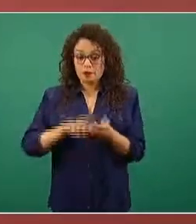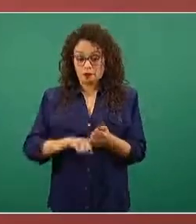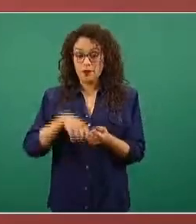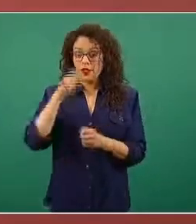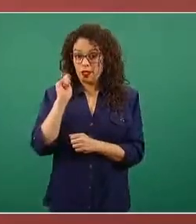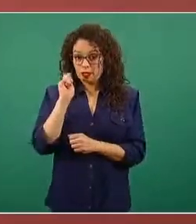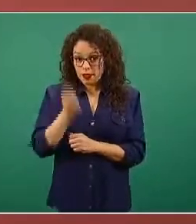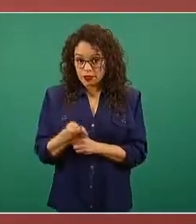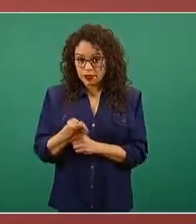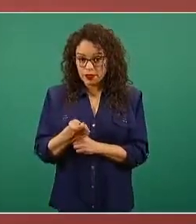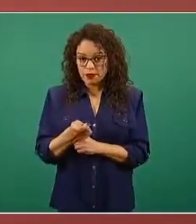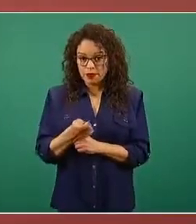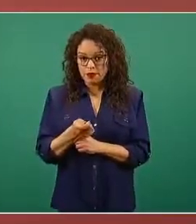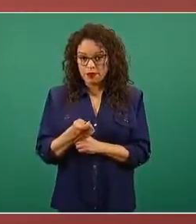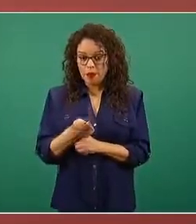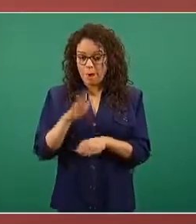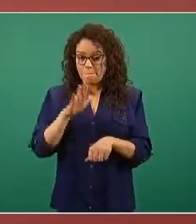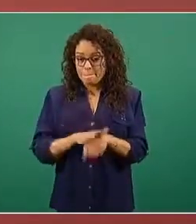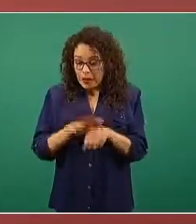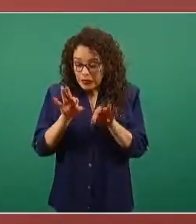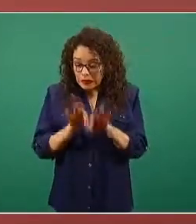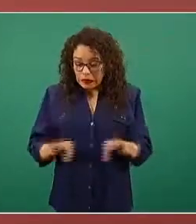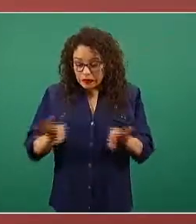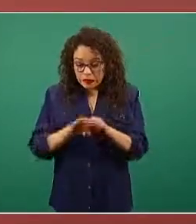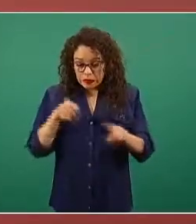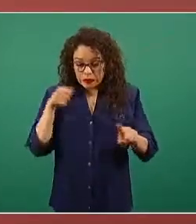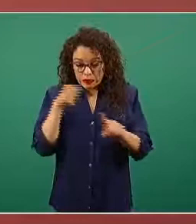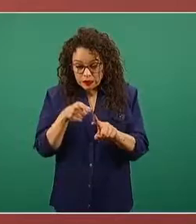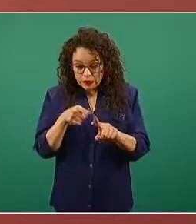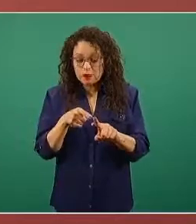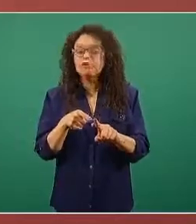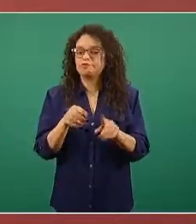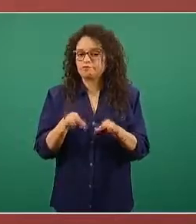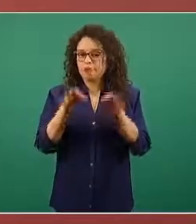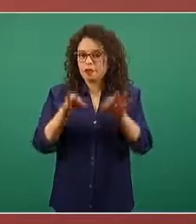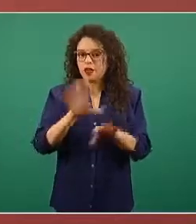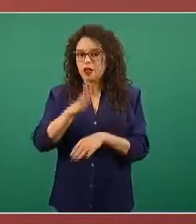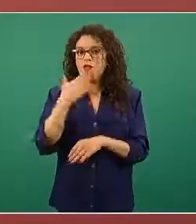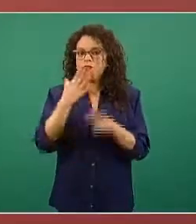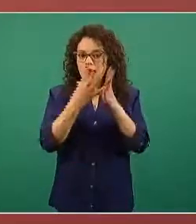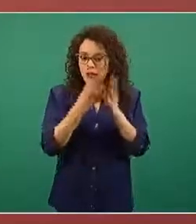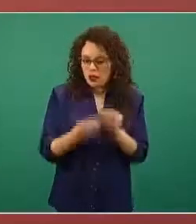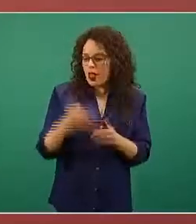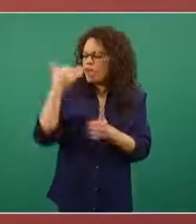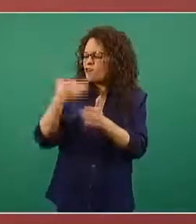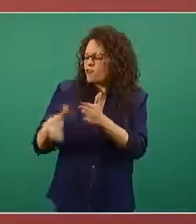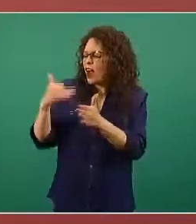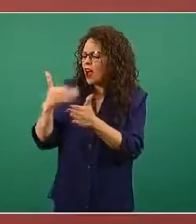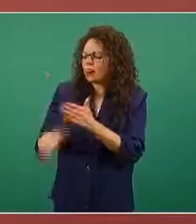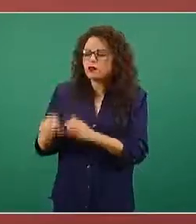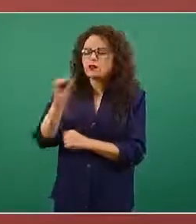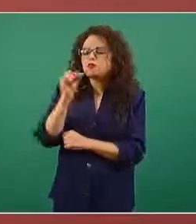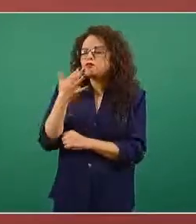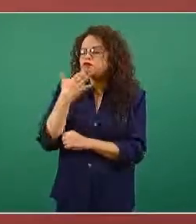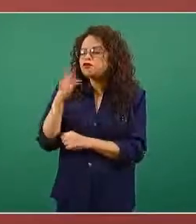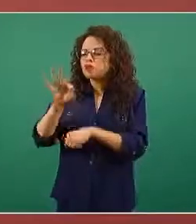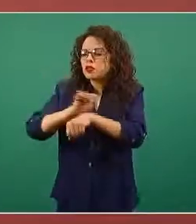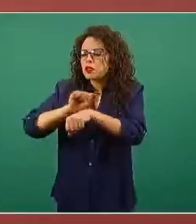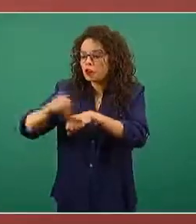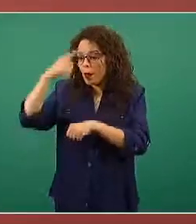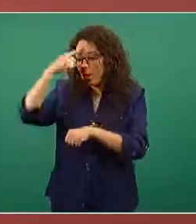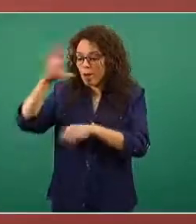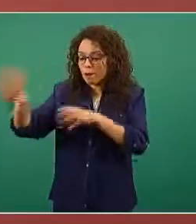parte crucial ya ha sido resuelta favorablemente y lo que faltan es algunos detalles para que haya un